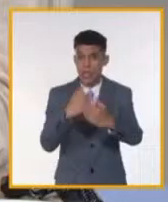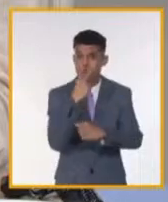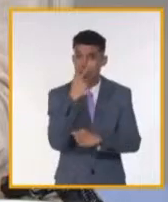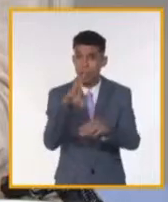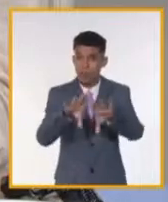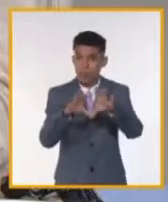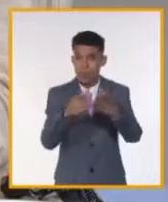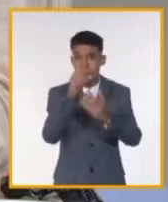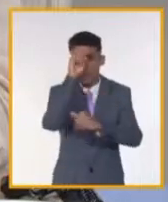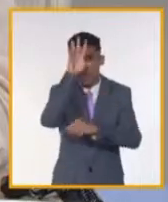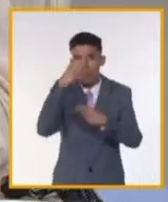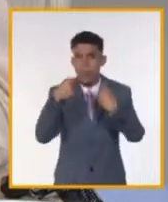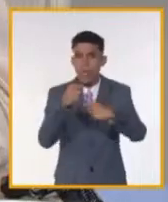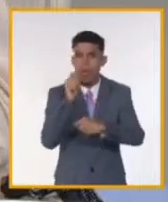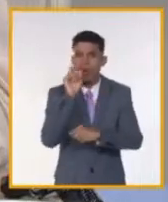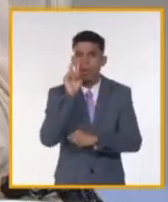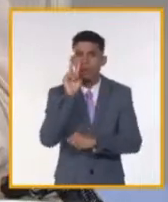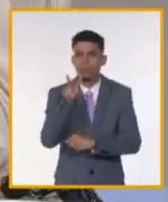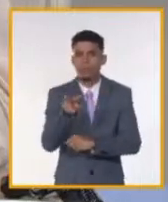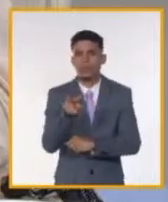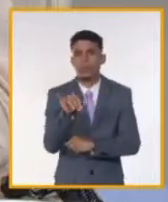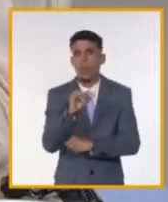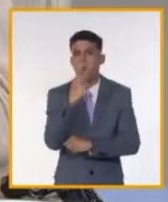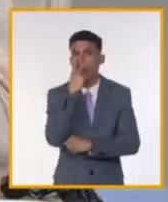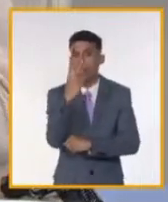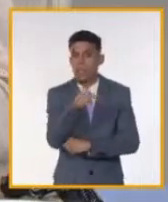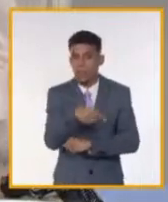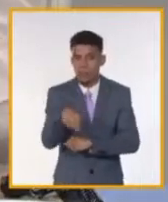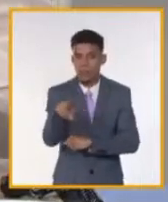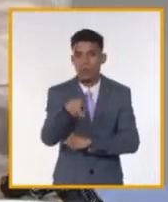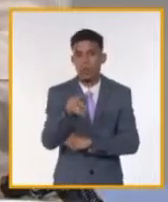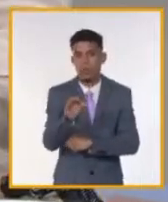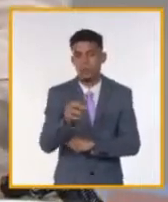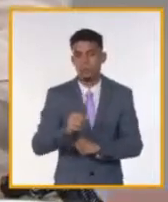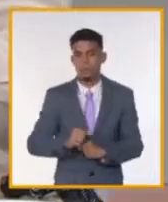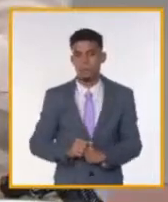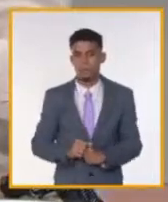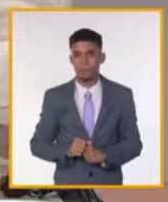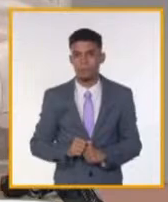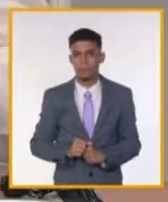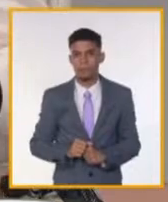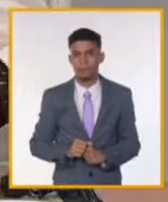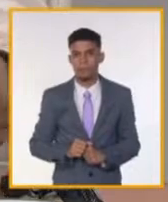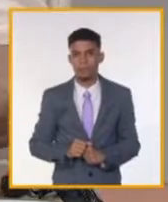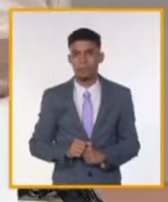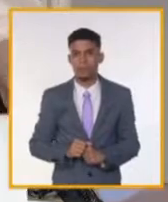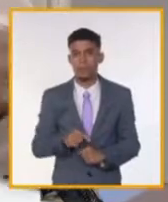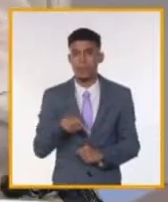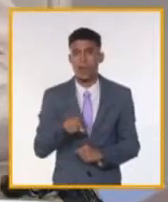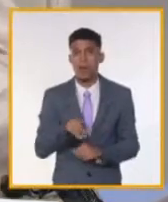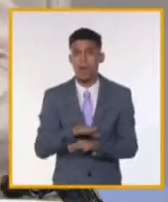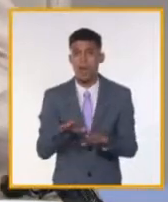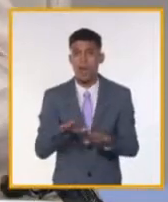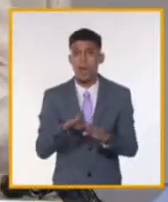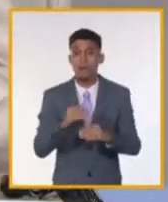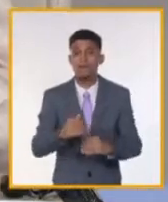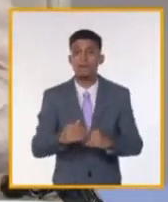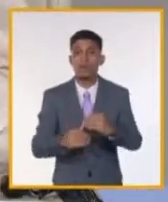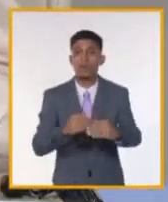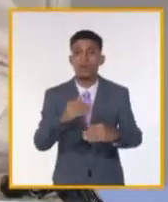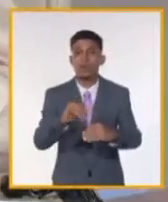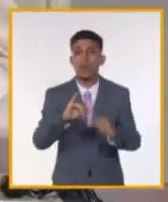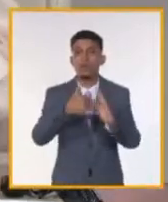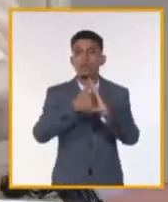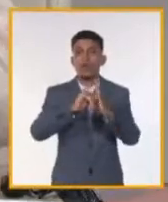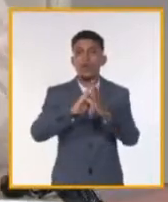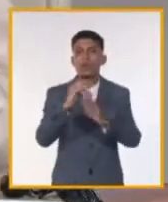un programa de acciones para poner eso en función de la economía. Ahora mismo ahí hay un proceso inversionista para construir una planta